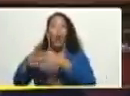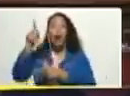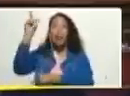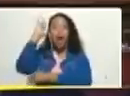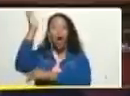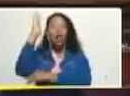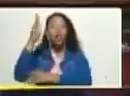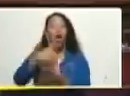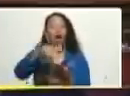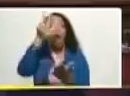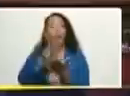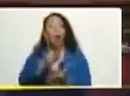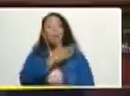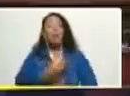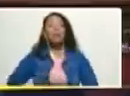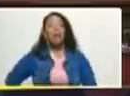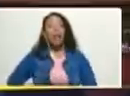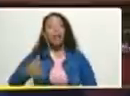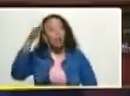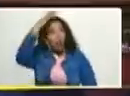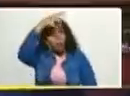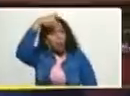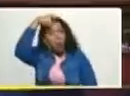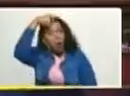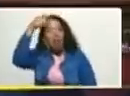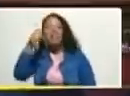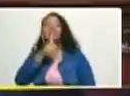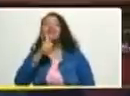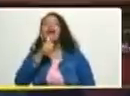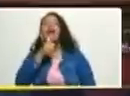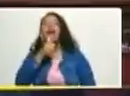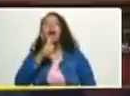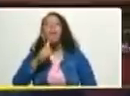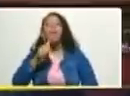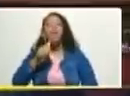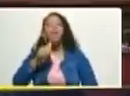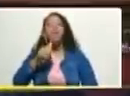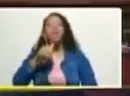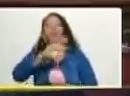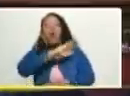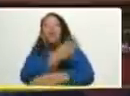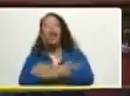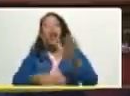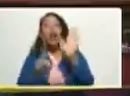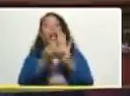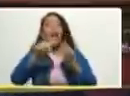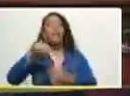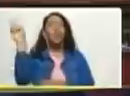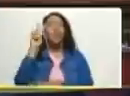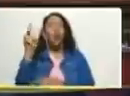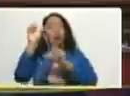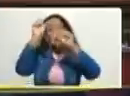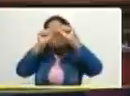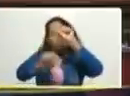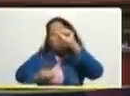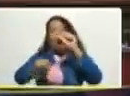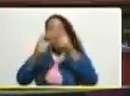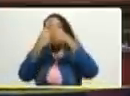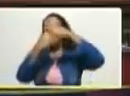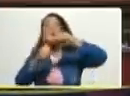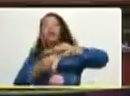el presupuesto del presidente Biden. ¿Quién es el poder legislativo que en Venezuela revisa el